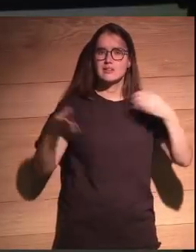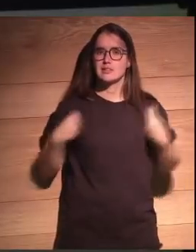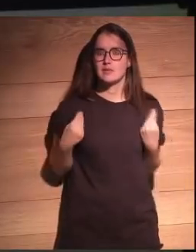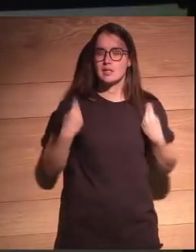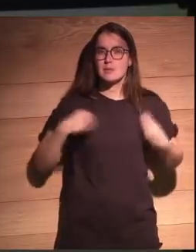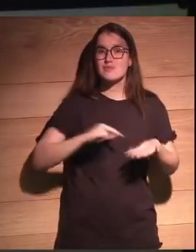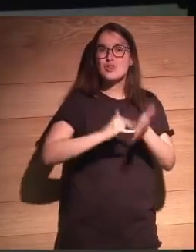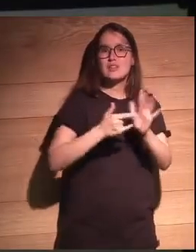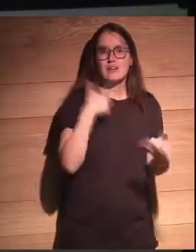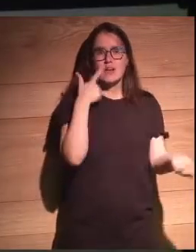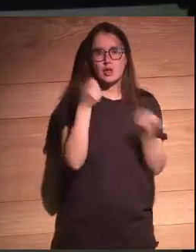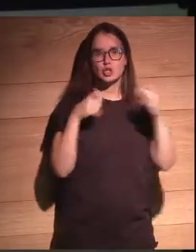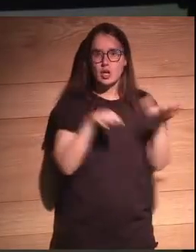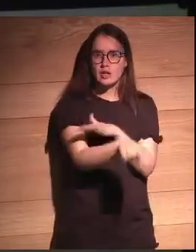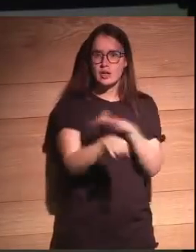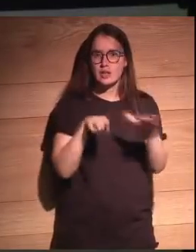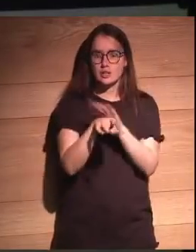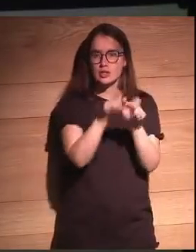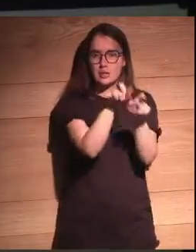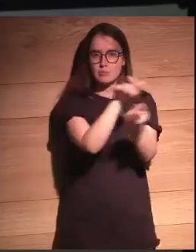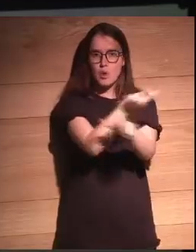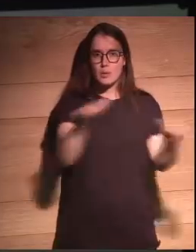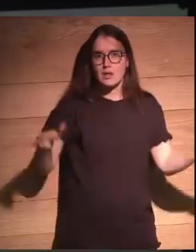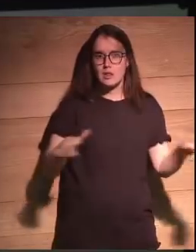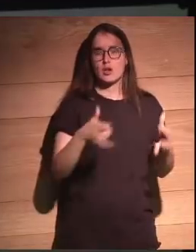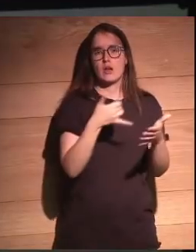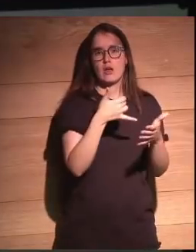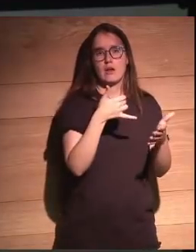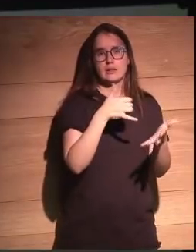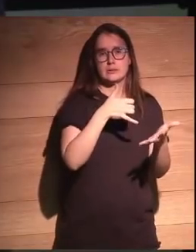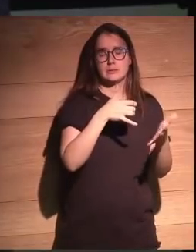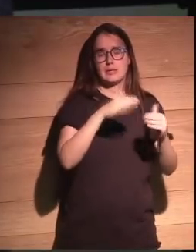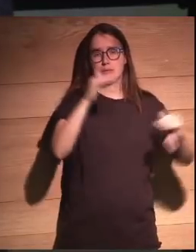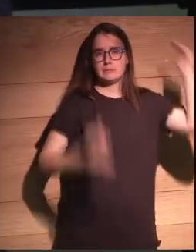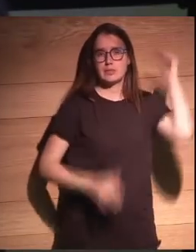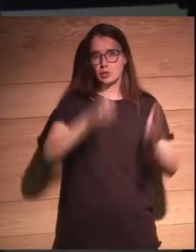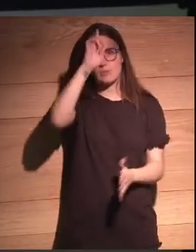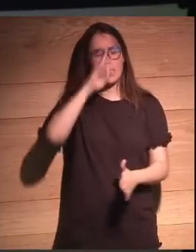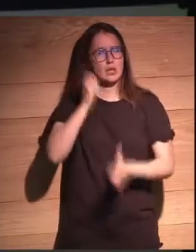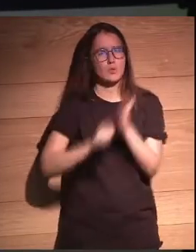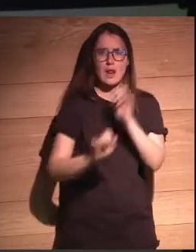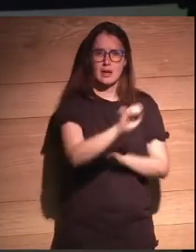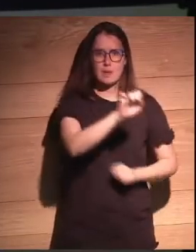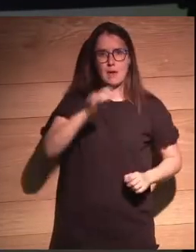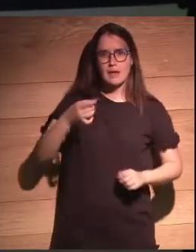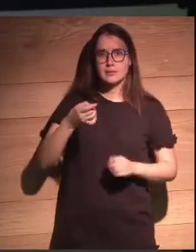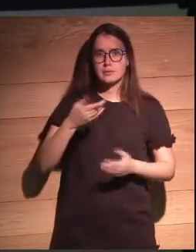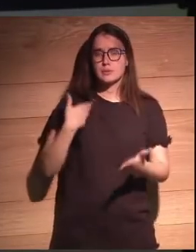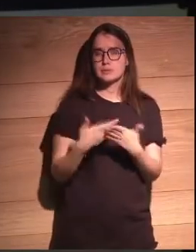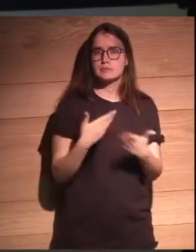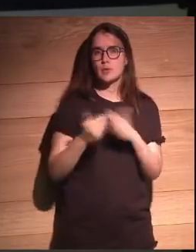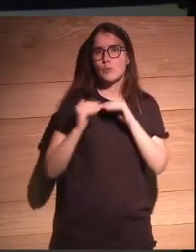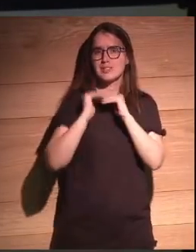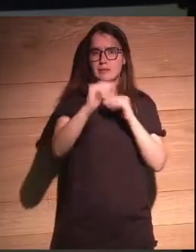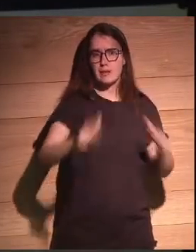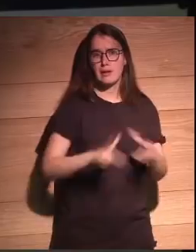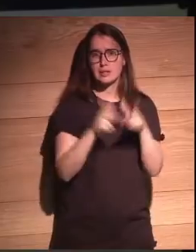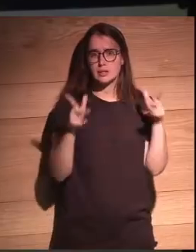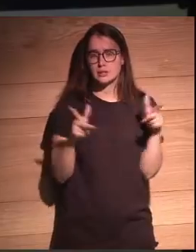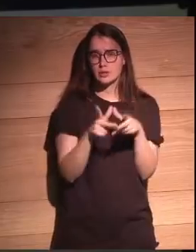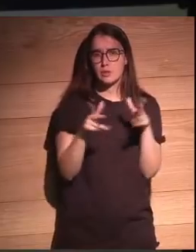como técnica de control y gestión de las poblaciones más disruptivas, en su imagen más dura, y como garante de estabilidad social